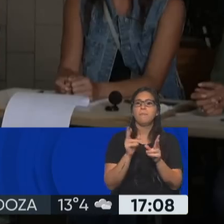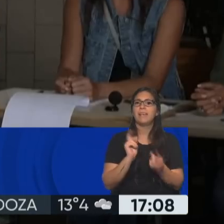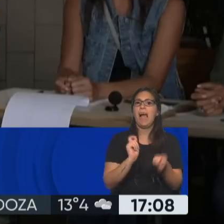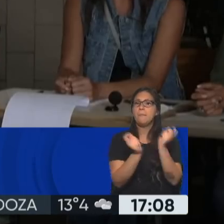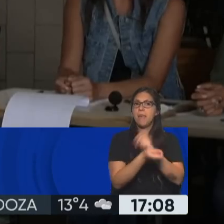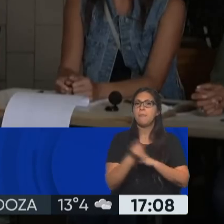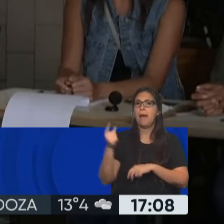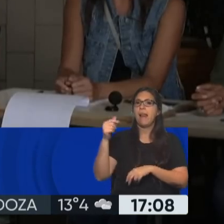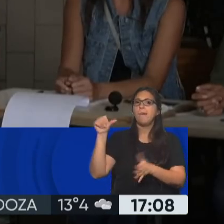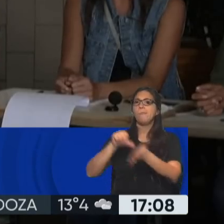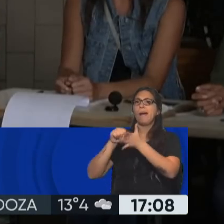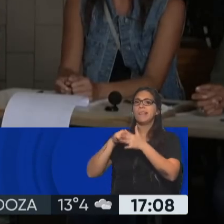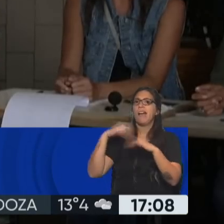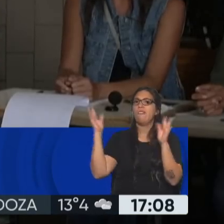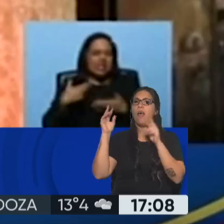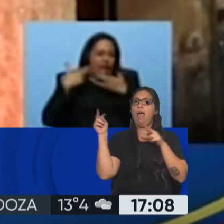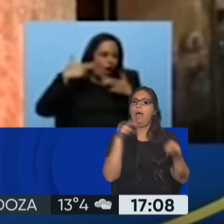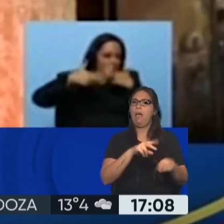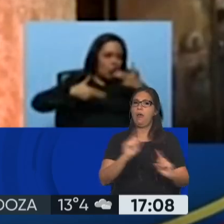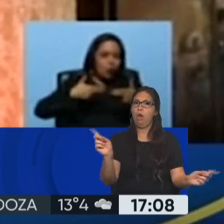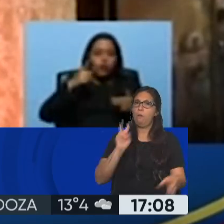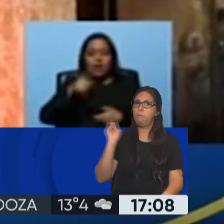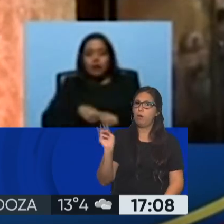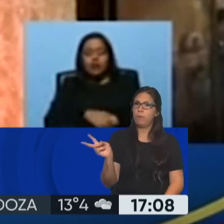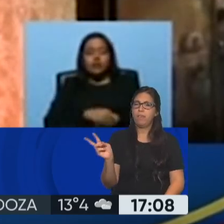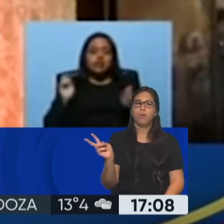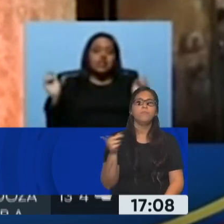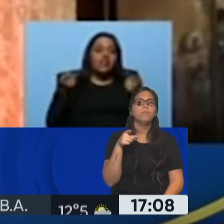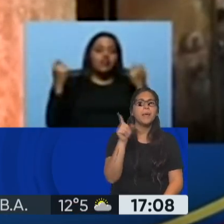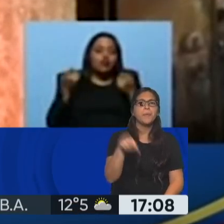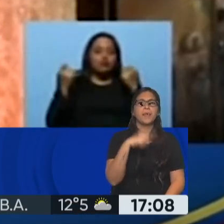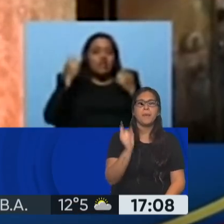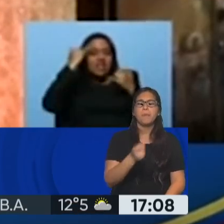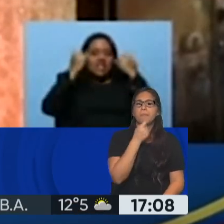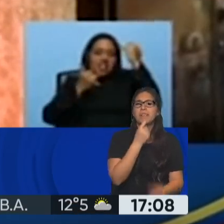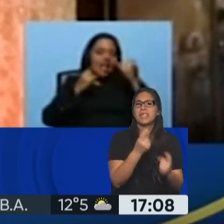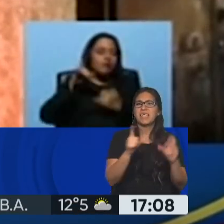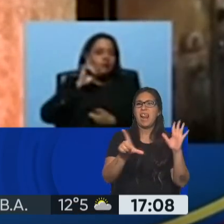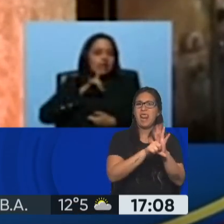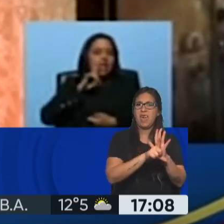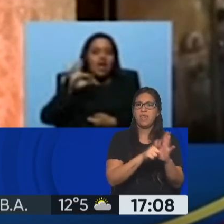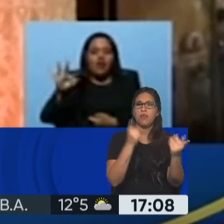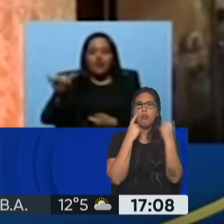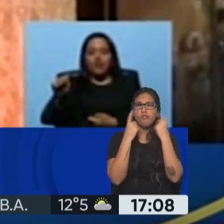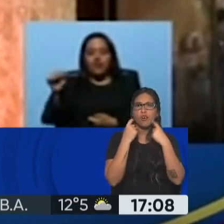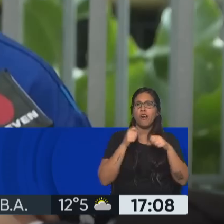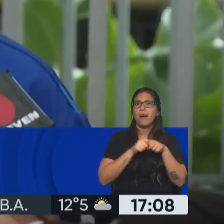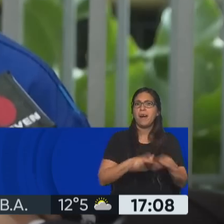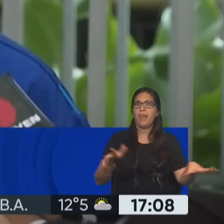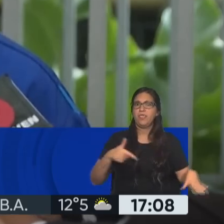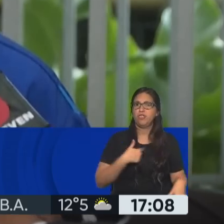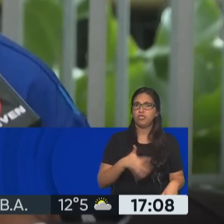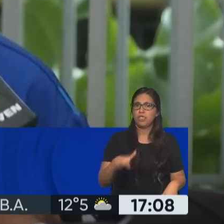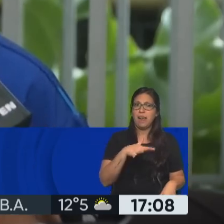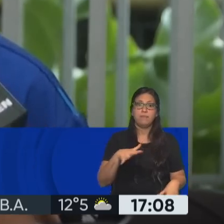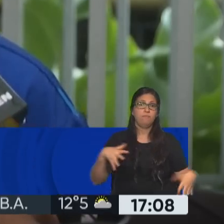observadores internacionales en las elecciones del país. La iniciativa incluye también aprobar una ley que controle las redes sociales. El gobierno